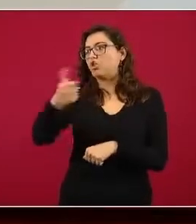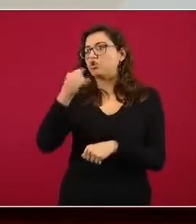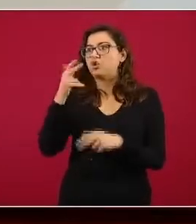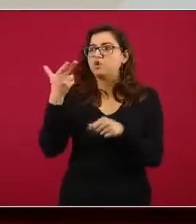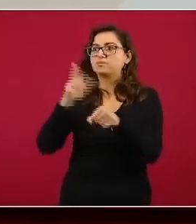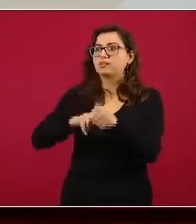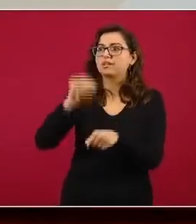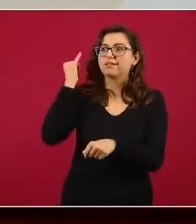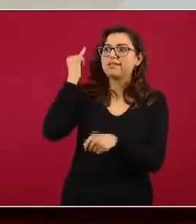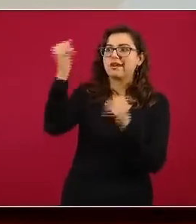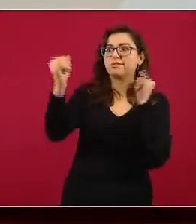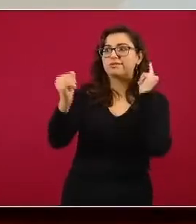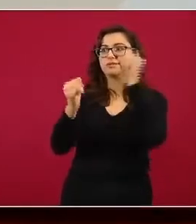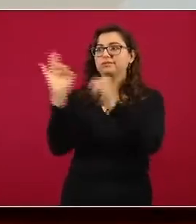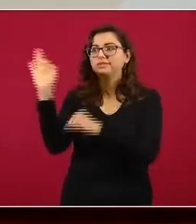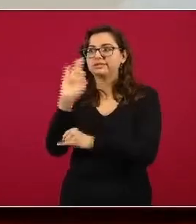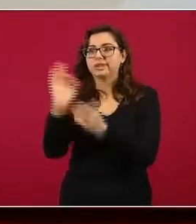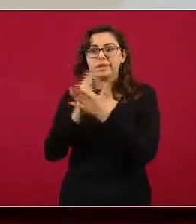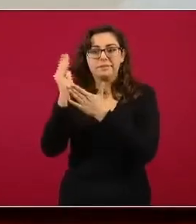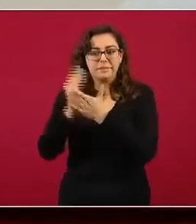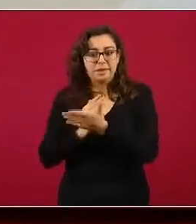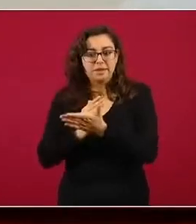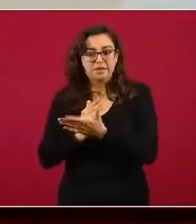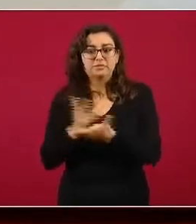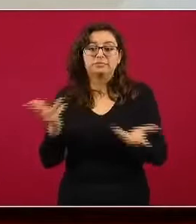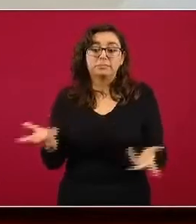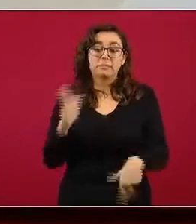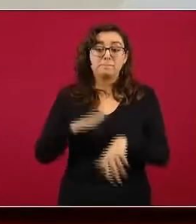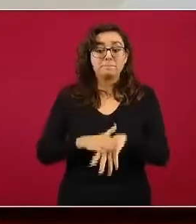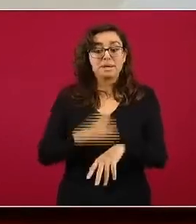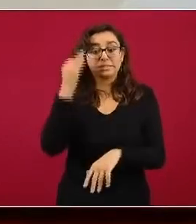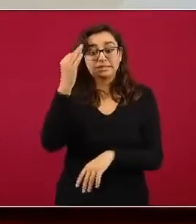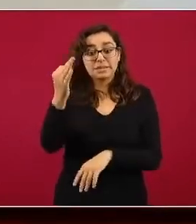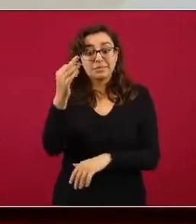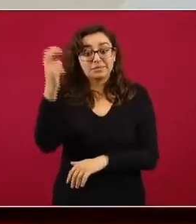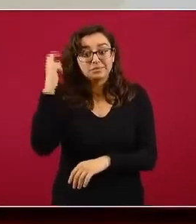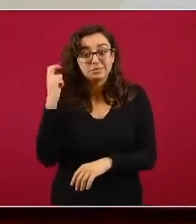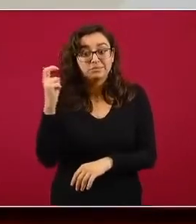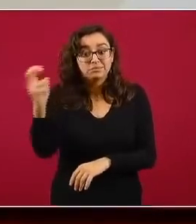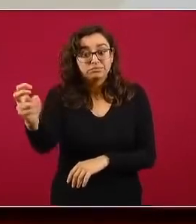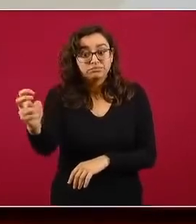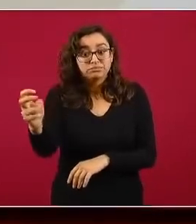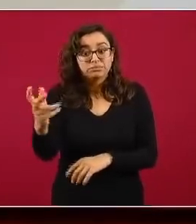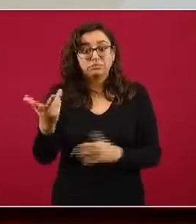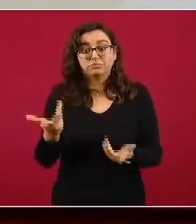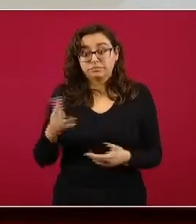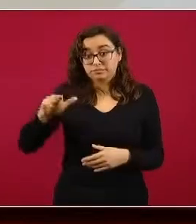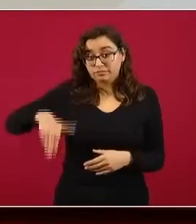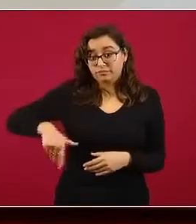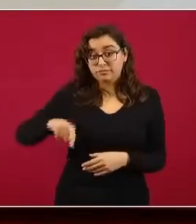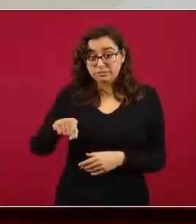momento determinado disponibles y hay que o viajar más tiempo, como